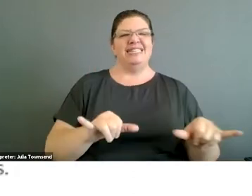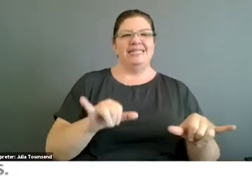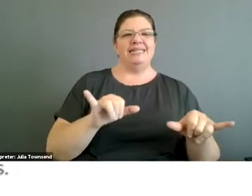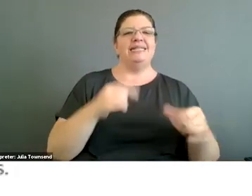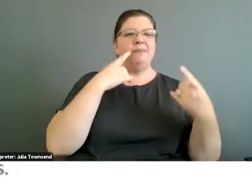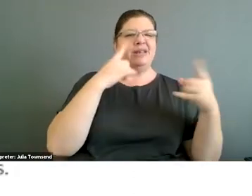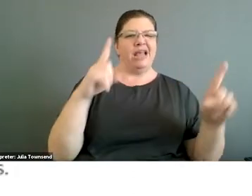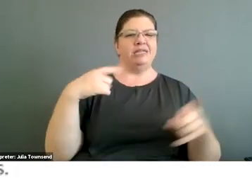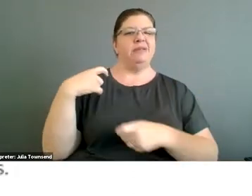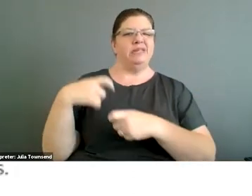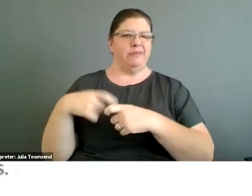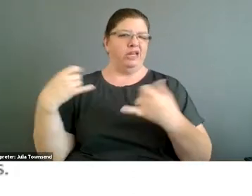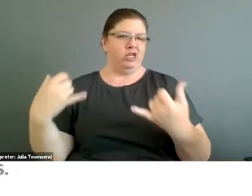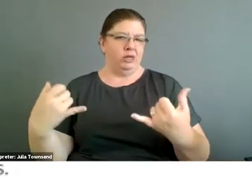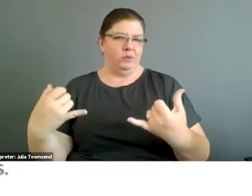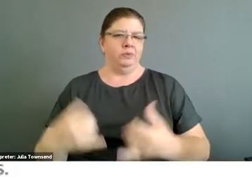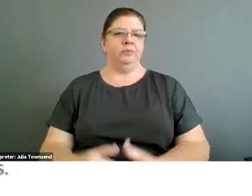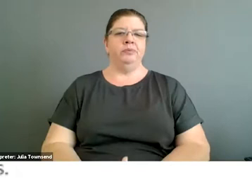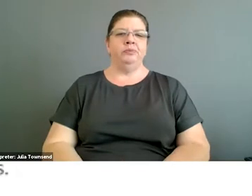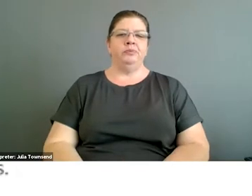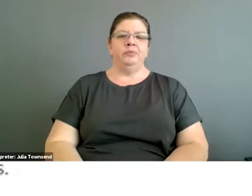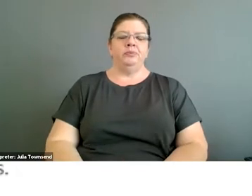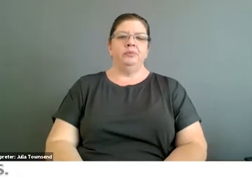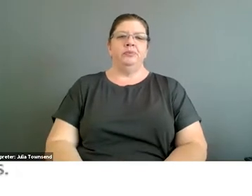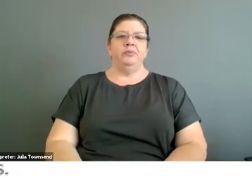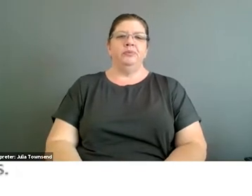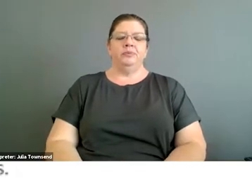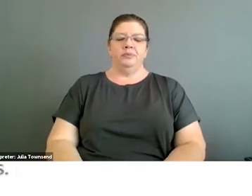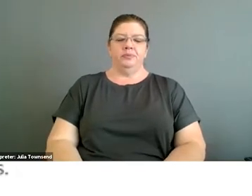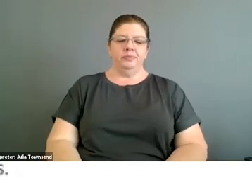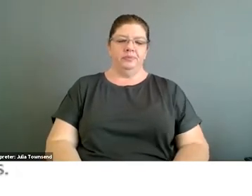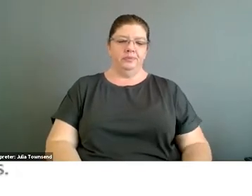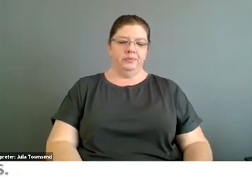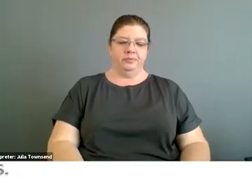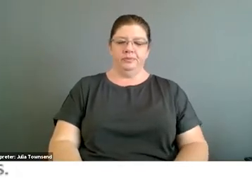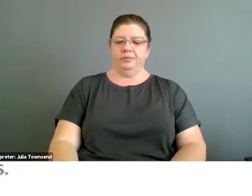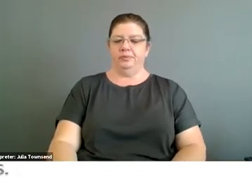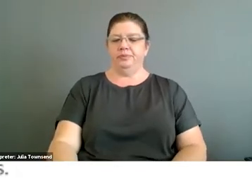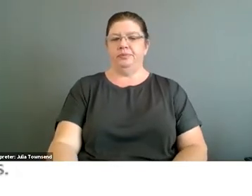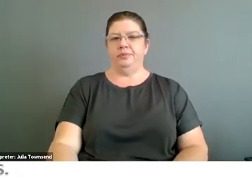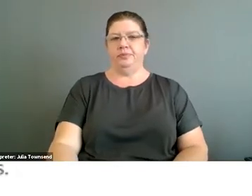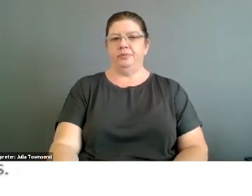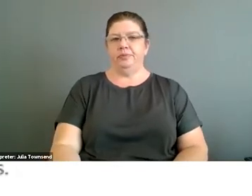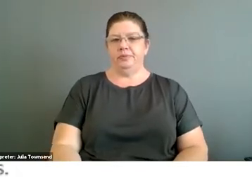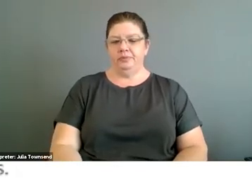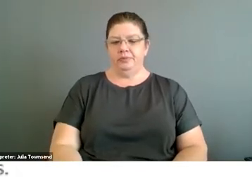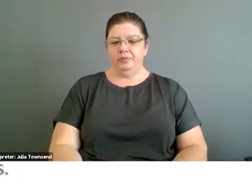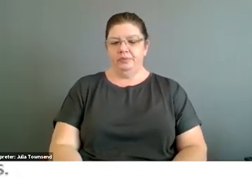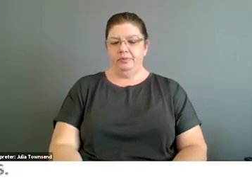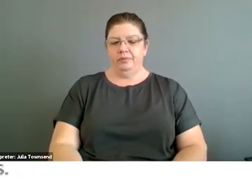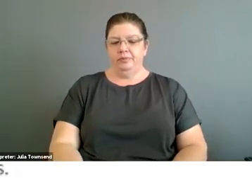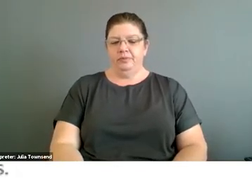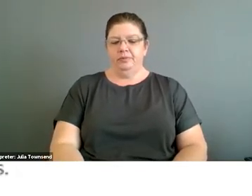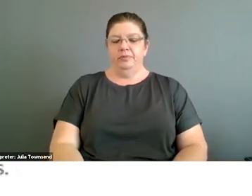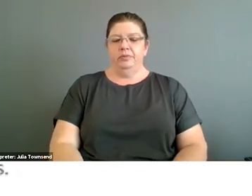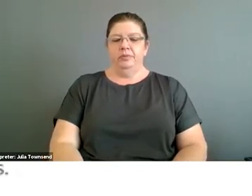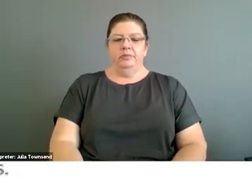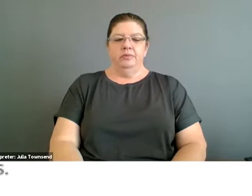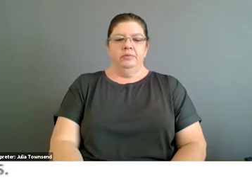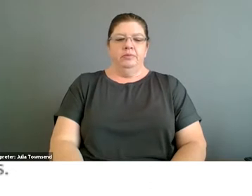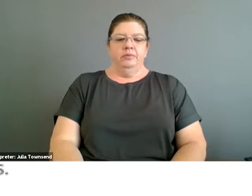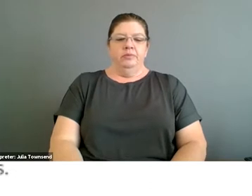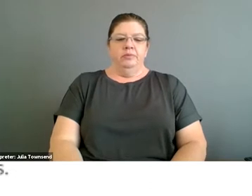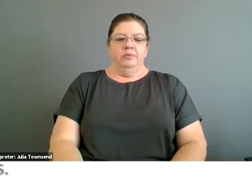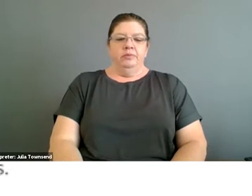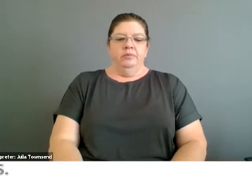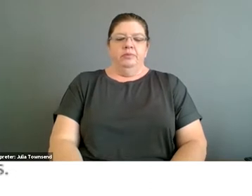interpretación simultánea bidireccional en inglés y en español. Si usted es bilingüe, no tiene que presionar nada. Si usted no es bilingüe, tendrá que elegir